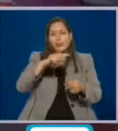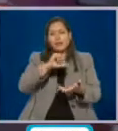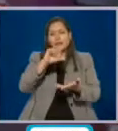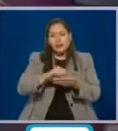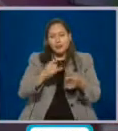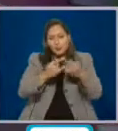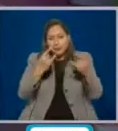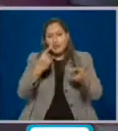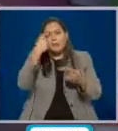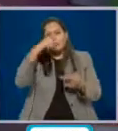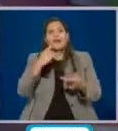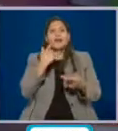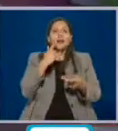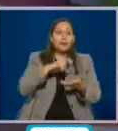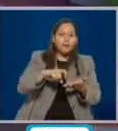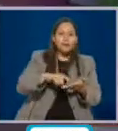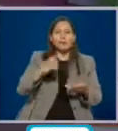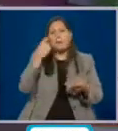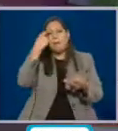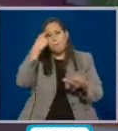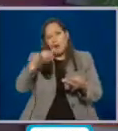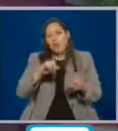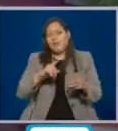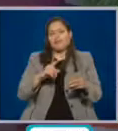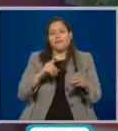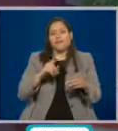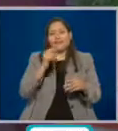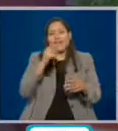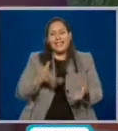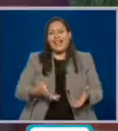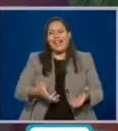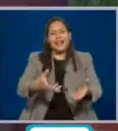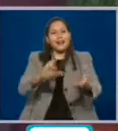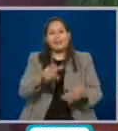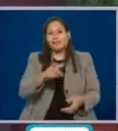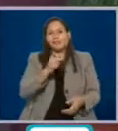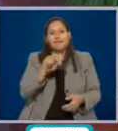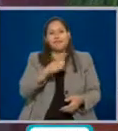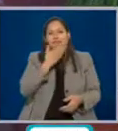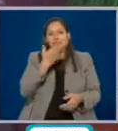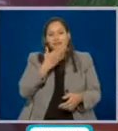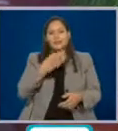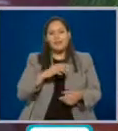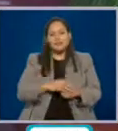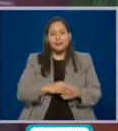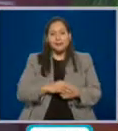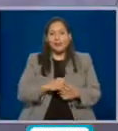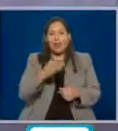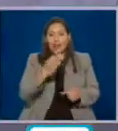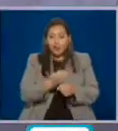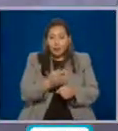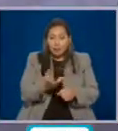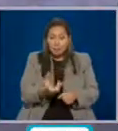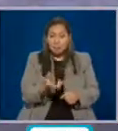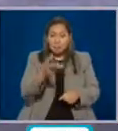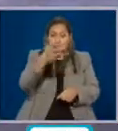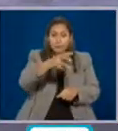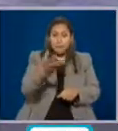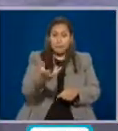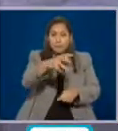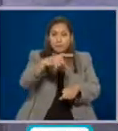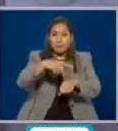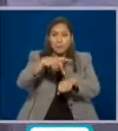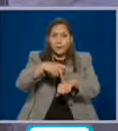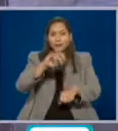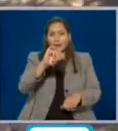Para la compra. para la compra también. Con Exactamente. razón Cada han rato encontrado pasamos por muchas ahí, cosas, de pues verdad. están Sí. removiendo ahí Sí, toda sí, la sí. tierra.